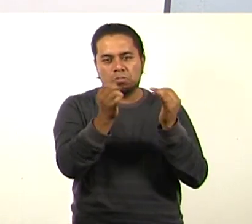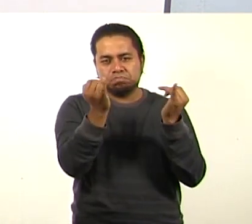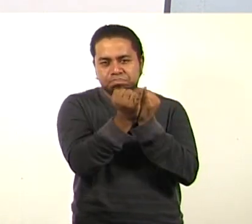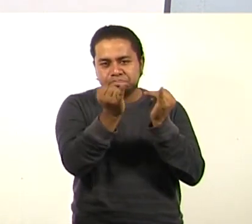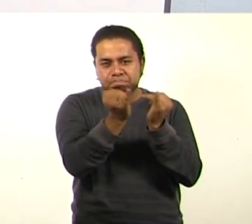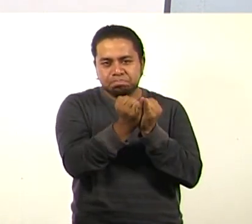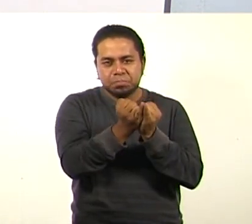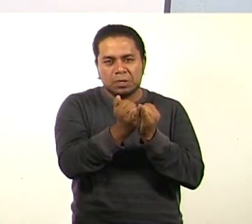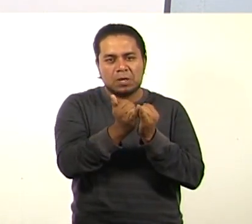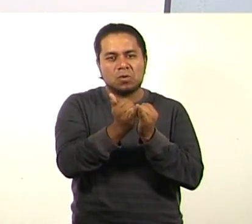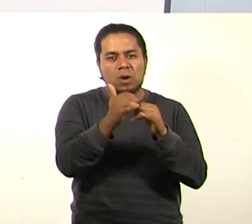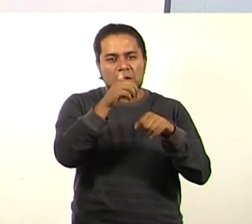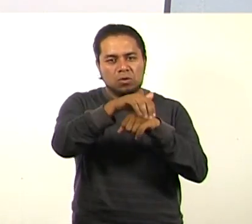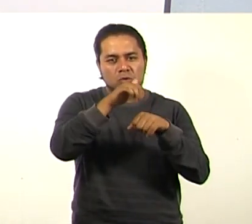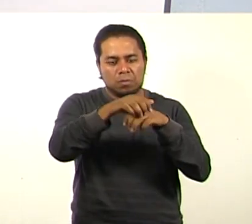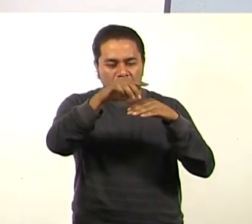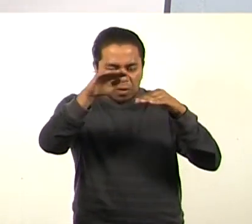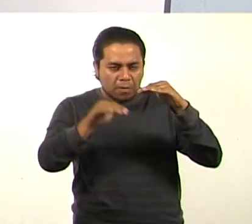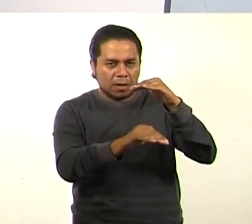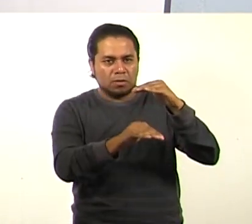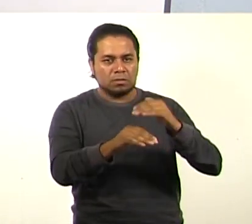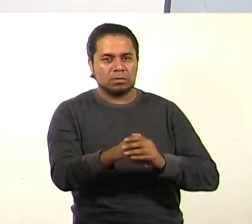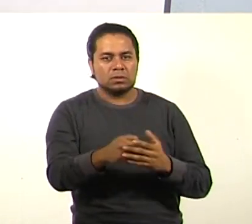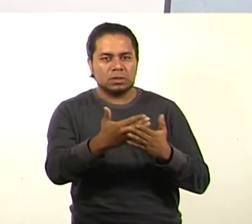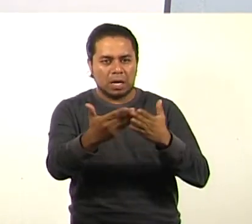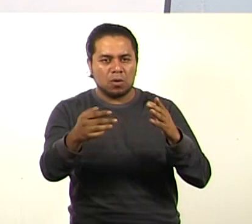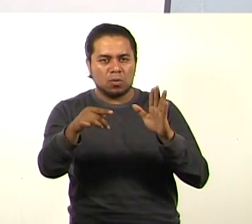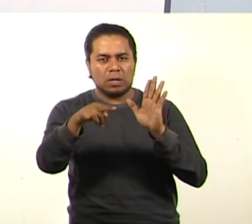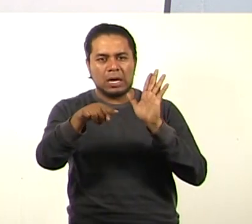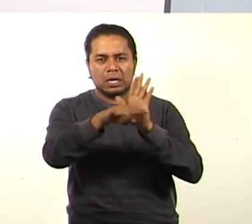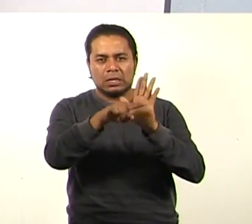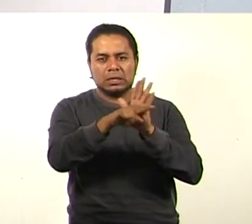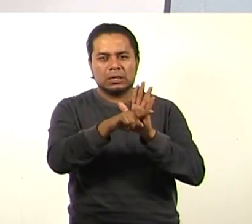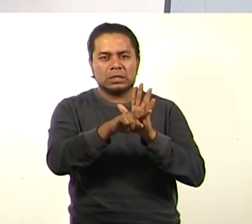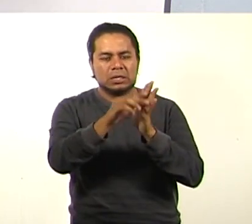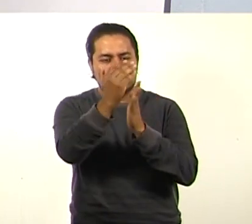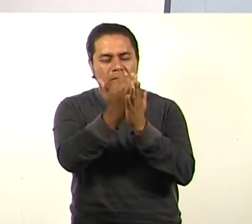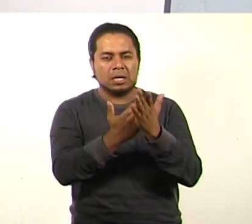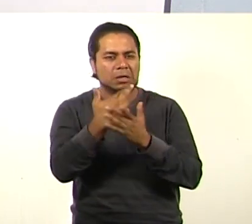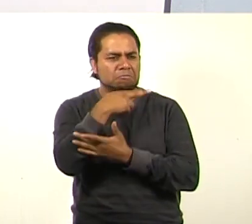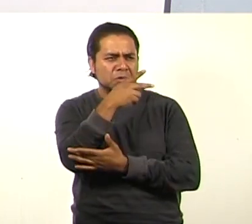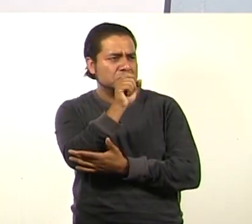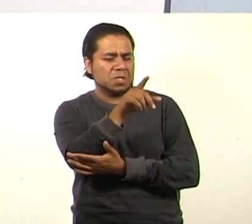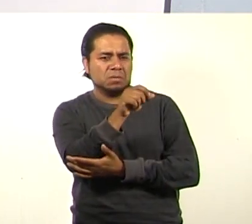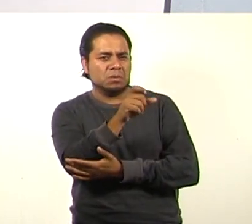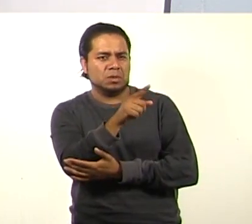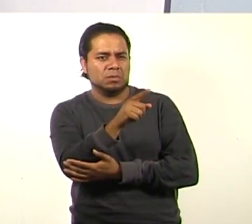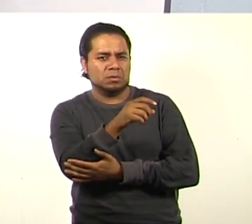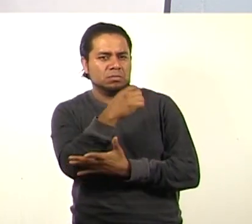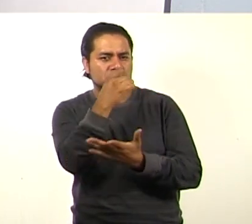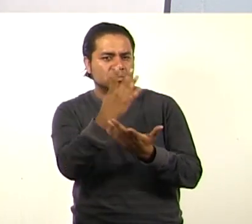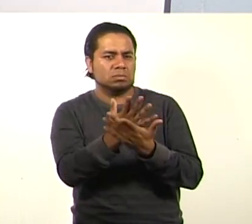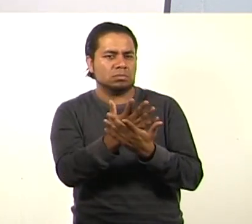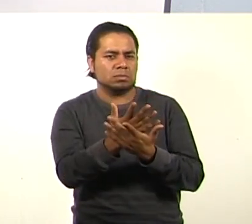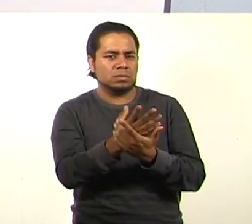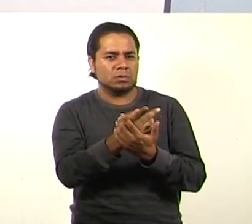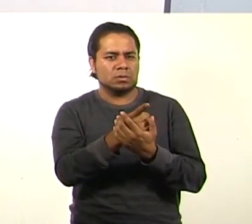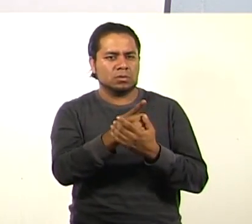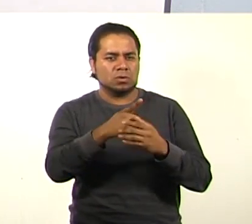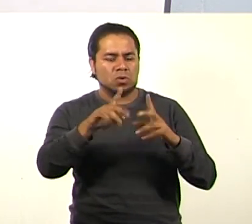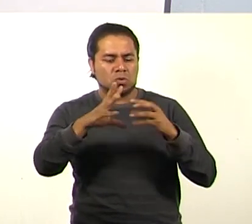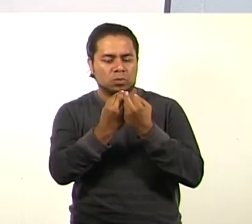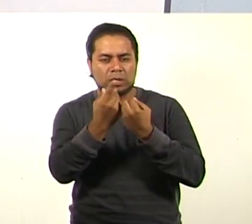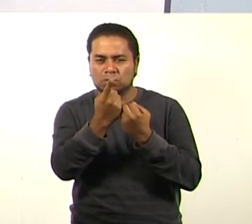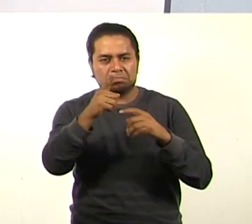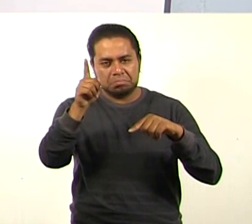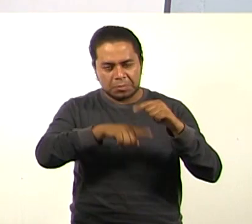con igual denominador o equivalentes. Vamos a hacer una resta rápida, pero es exactamente lo mismo. Solamente que en esta parte, en vez de sumar, vamos a